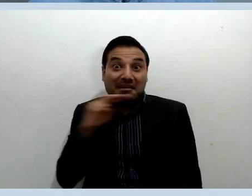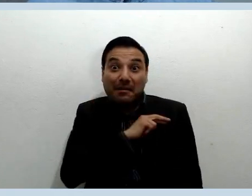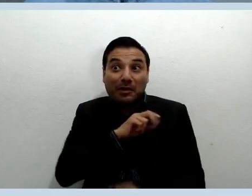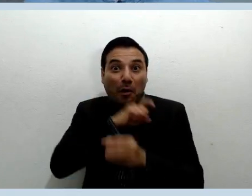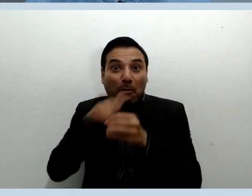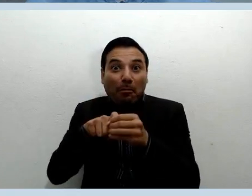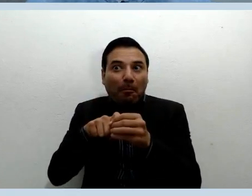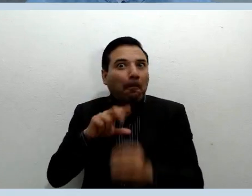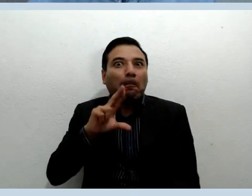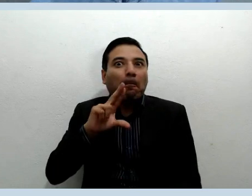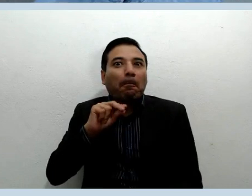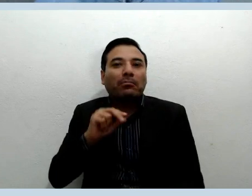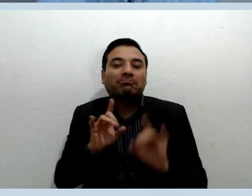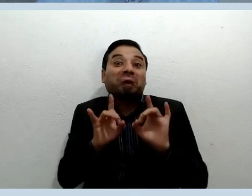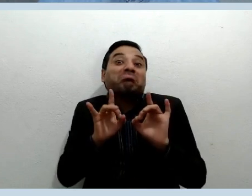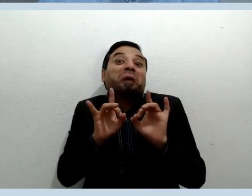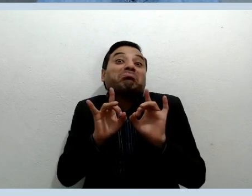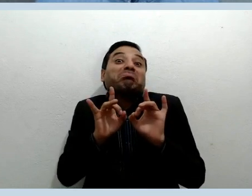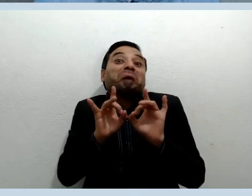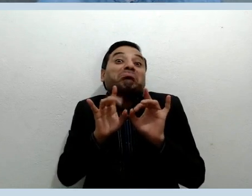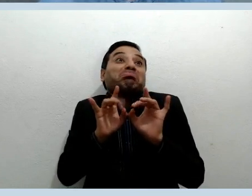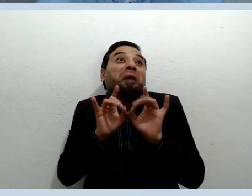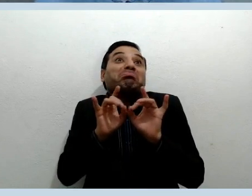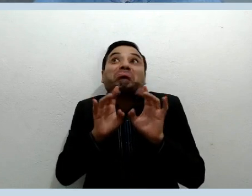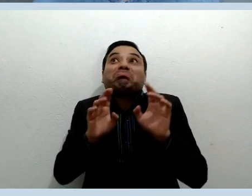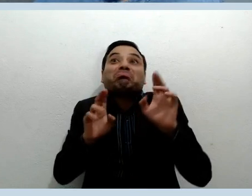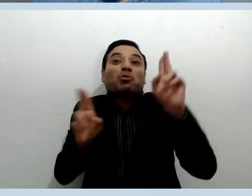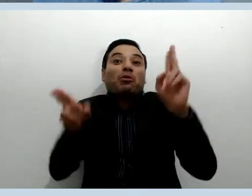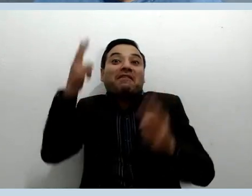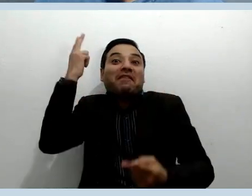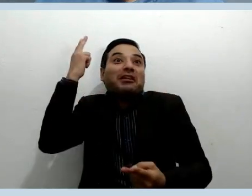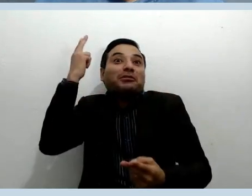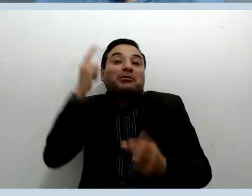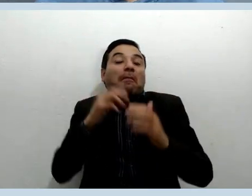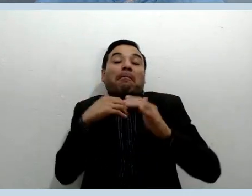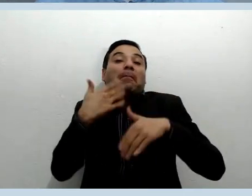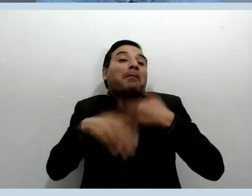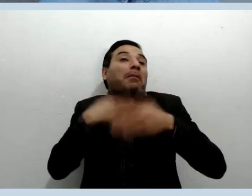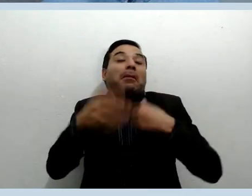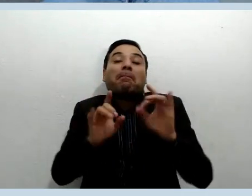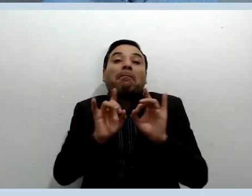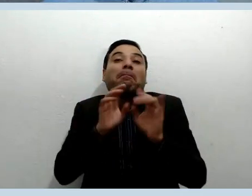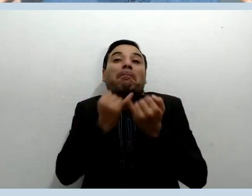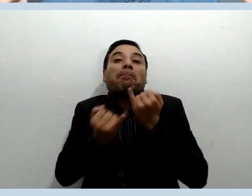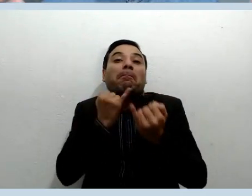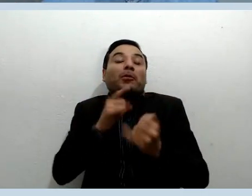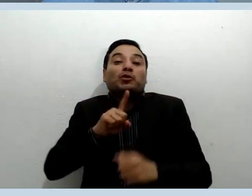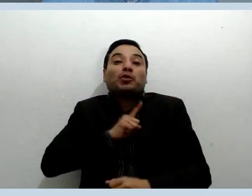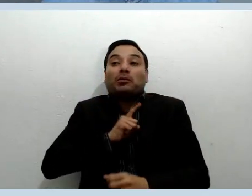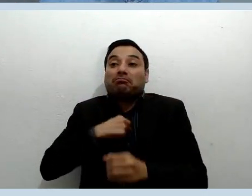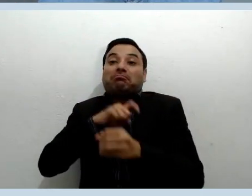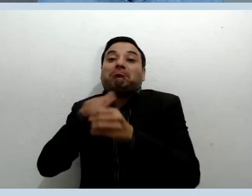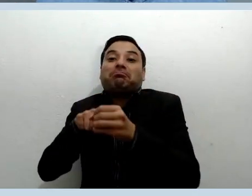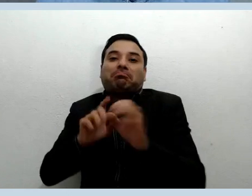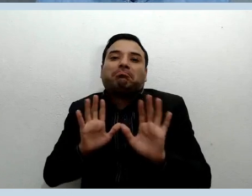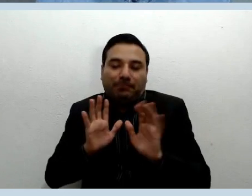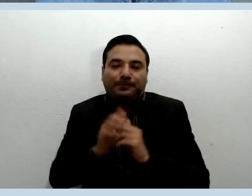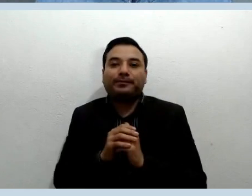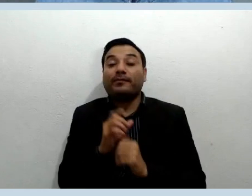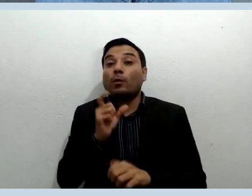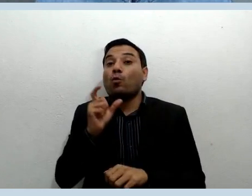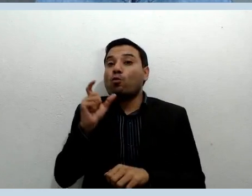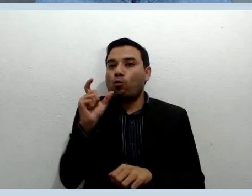pues el Universo se acomodó Y entonces cuando yo llegué a la comitiva